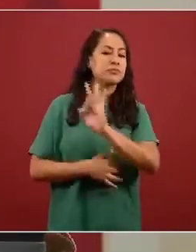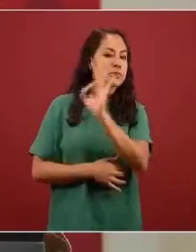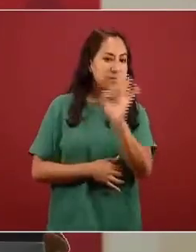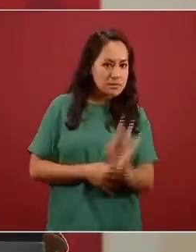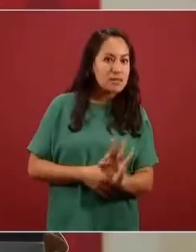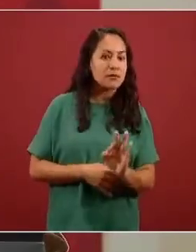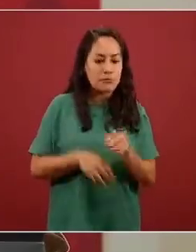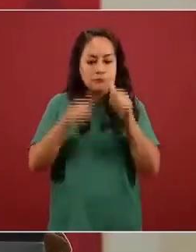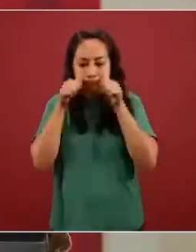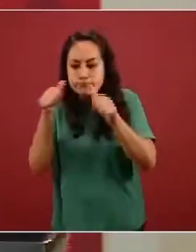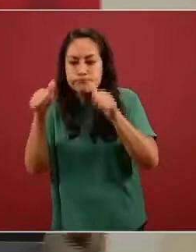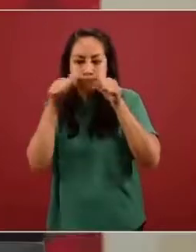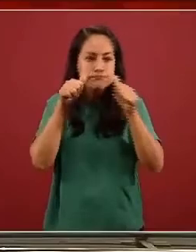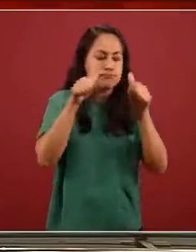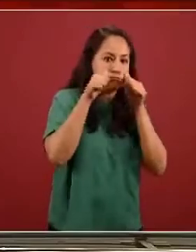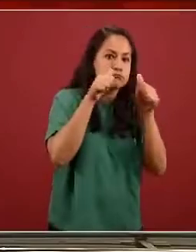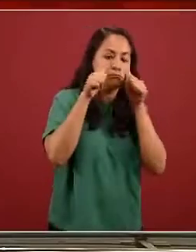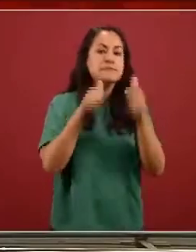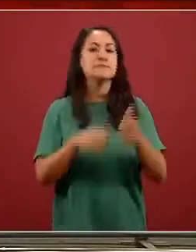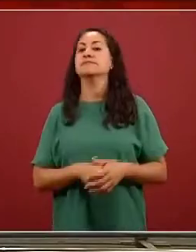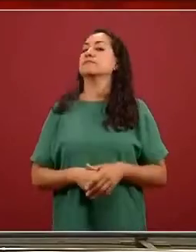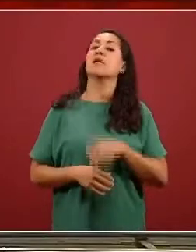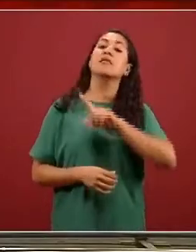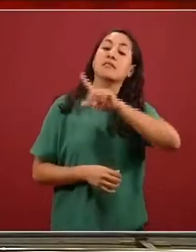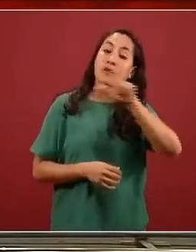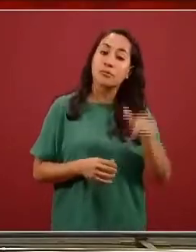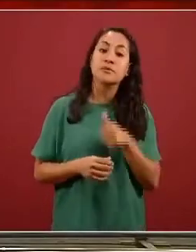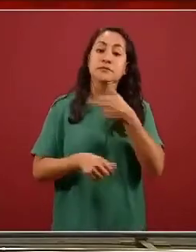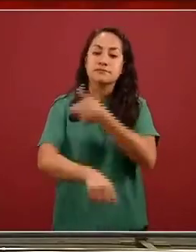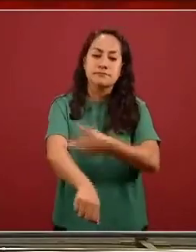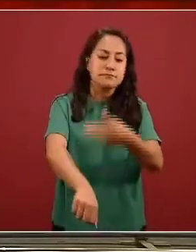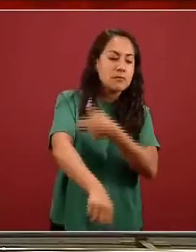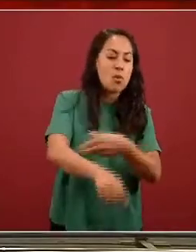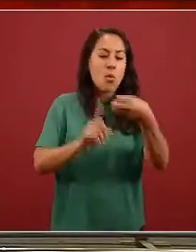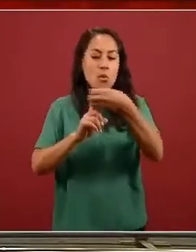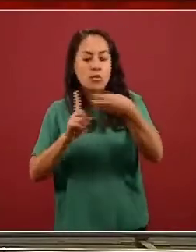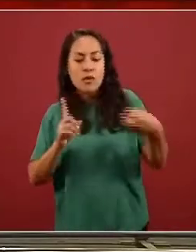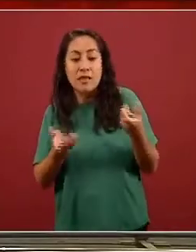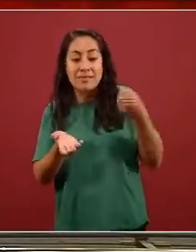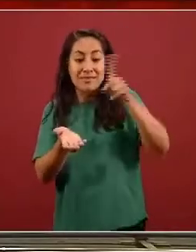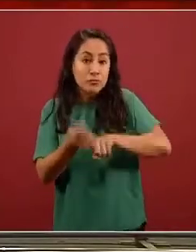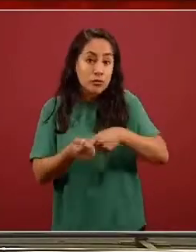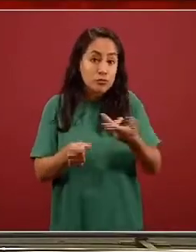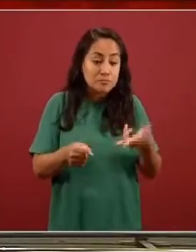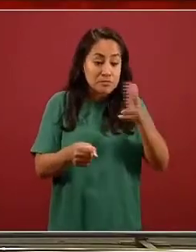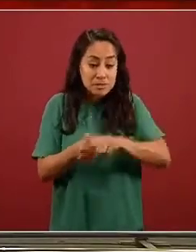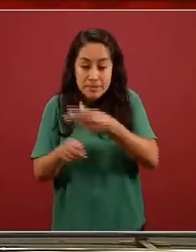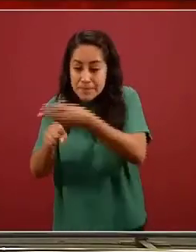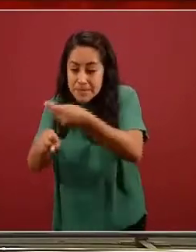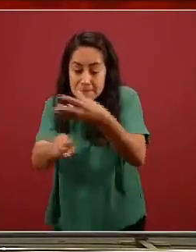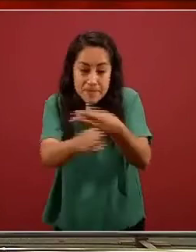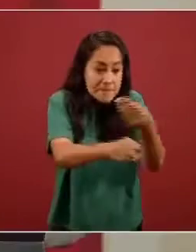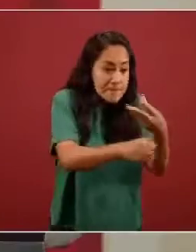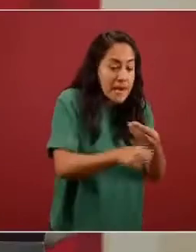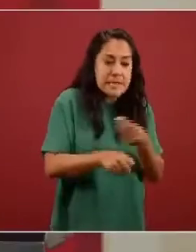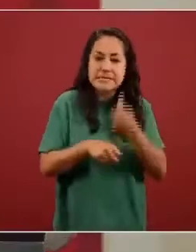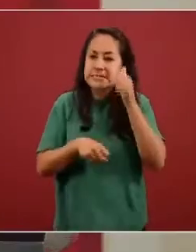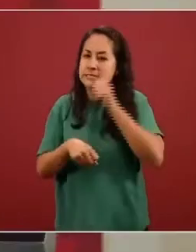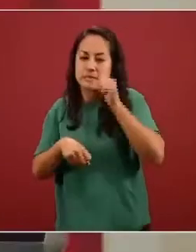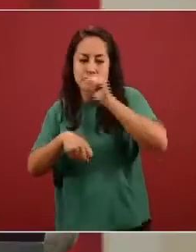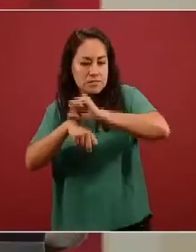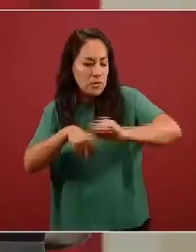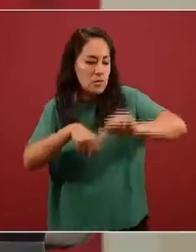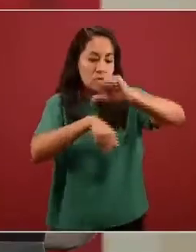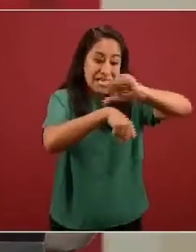la capacidad instalada. Cuando se reorganizaron internamente los hospitales y se difirieron cirugías programables o con